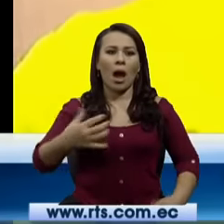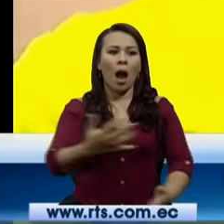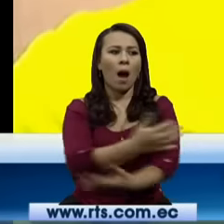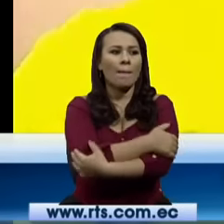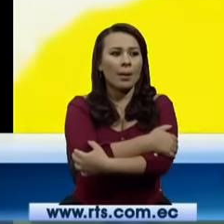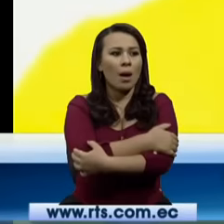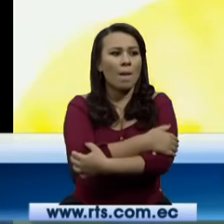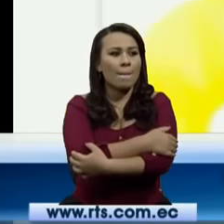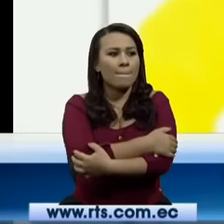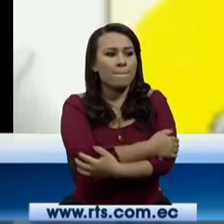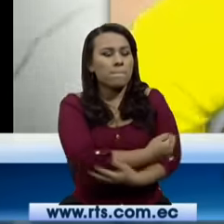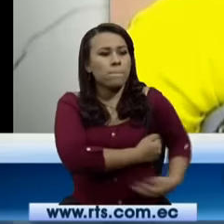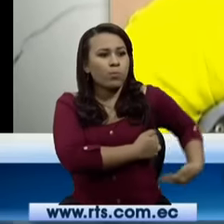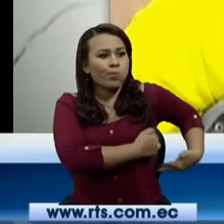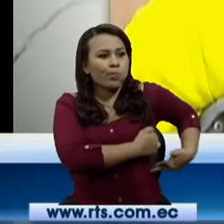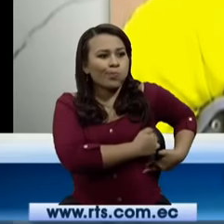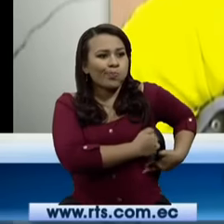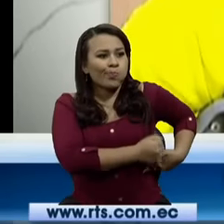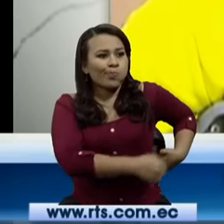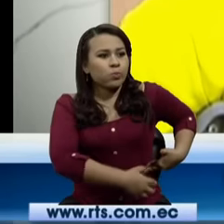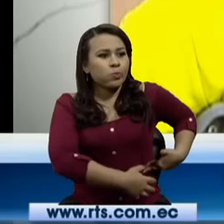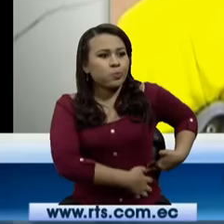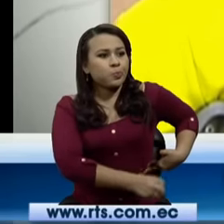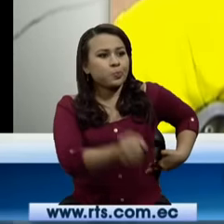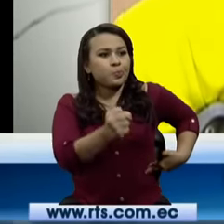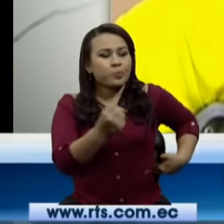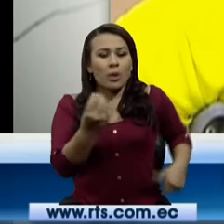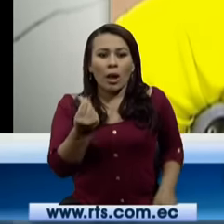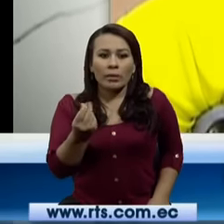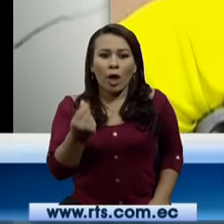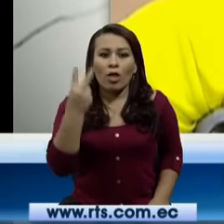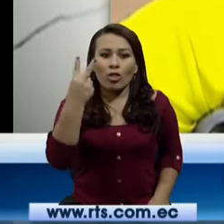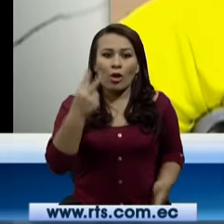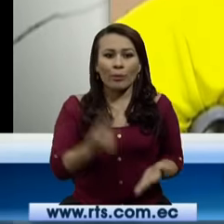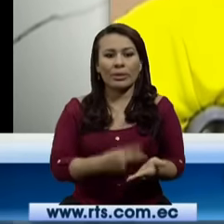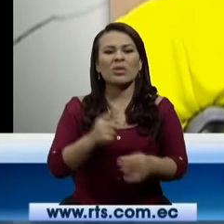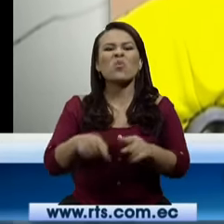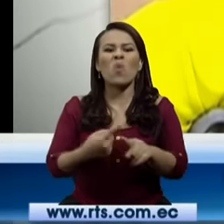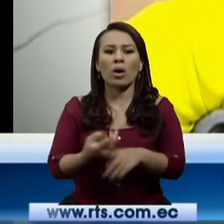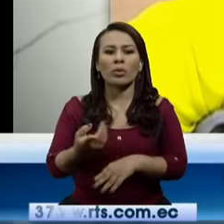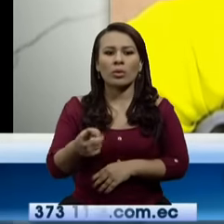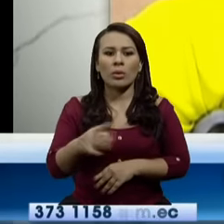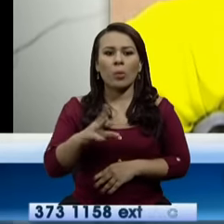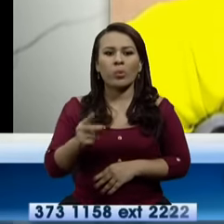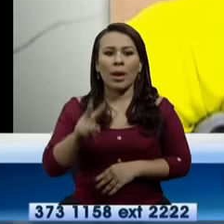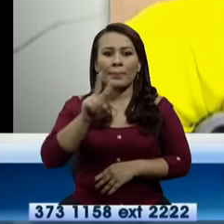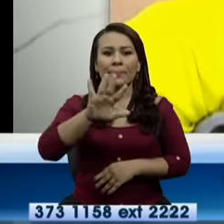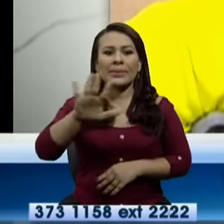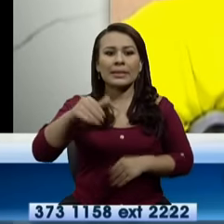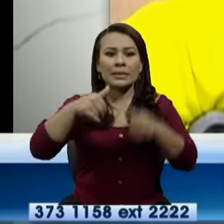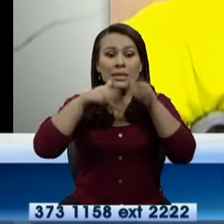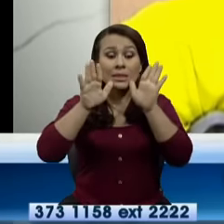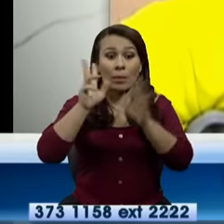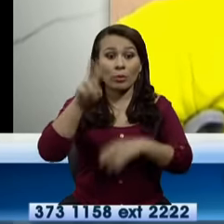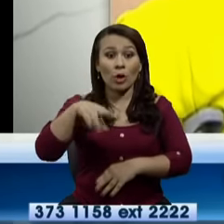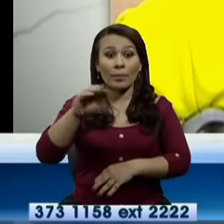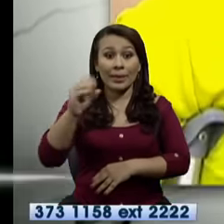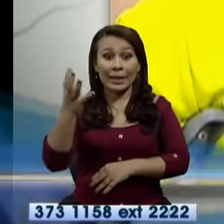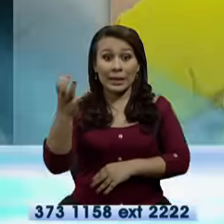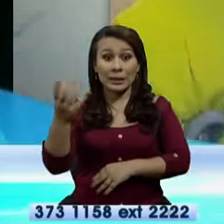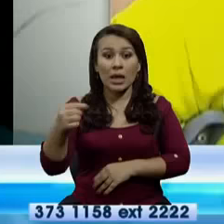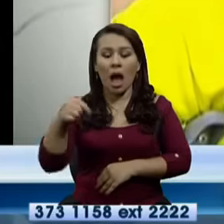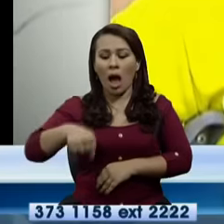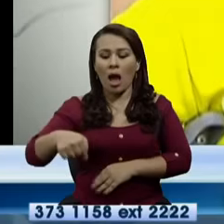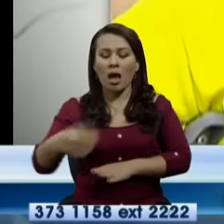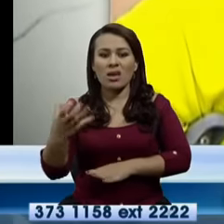ponen la arma aquí a la cintura y me van llevando la plata dos veces fue la última vez el 25 25 de diciembre de 2015 y recién